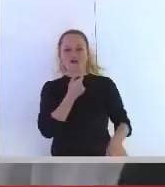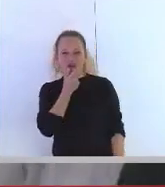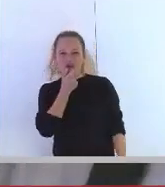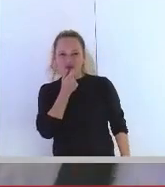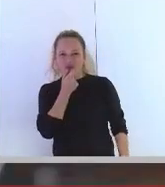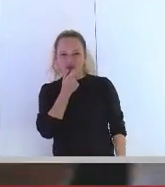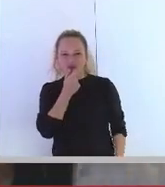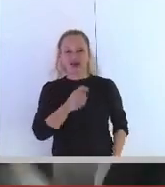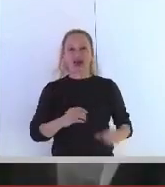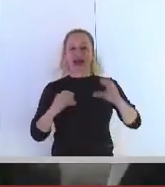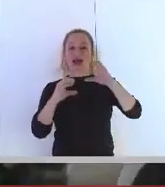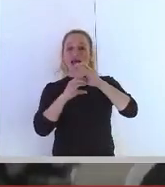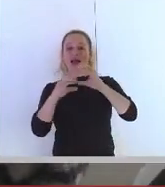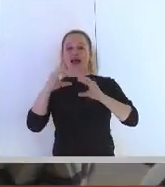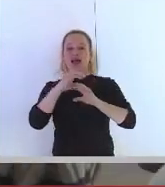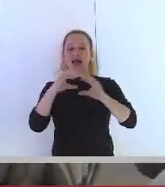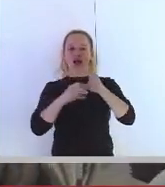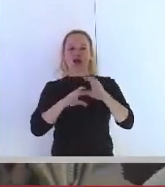Cauca,